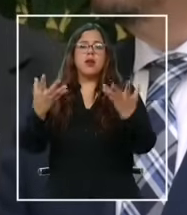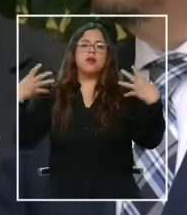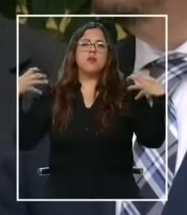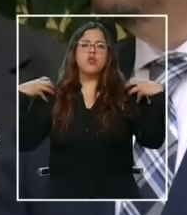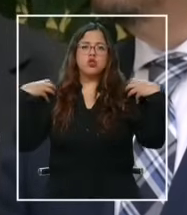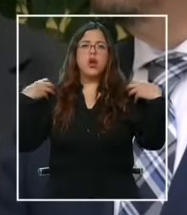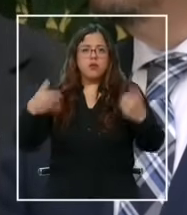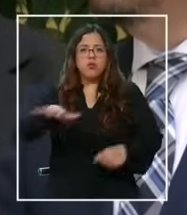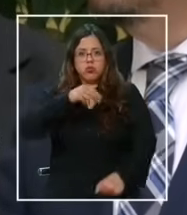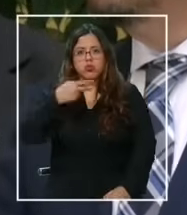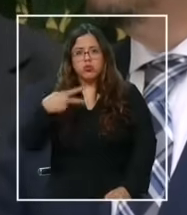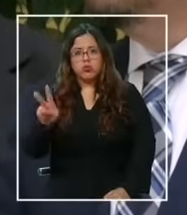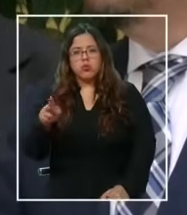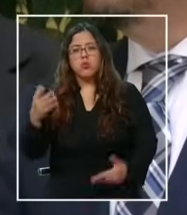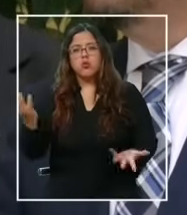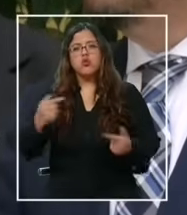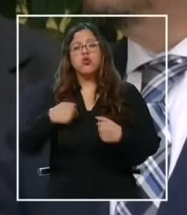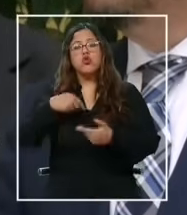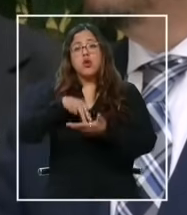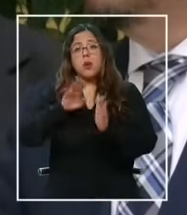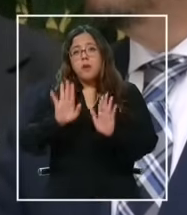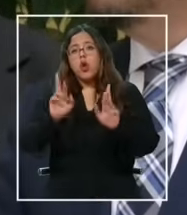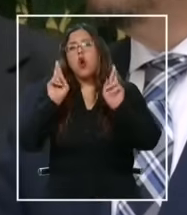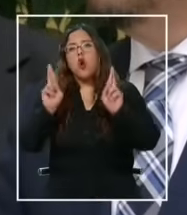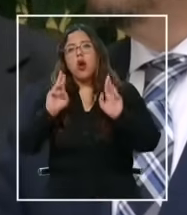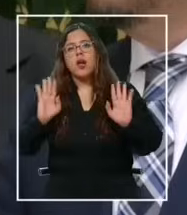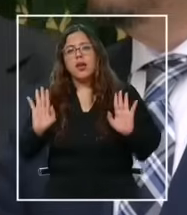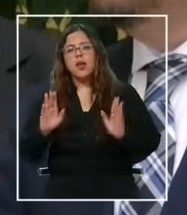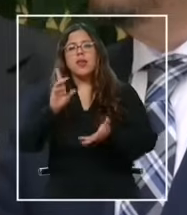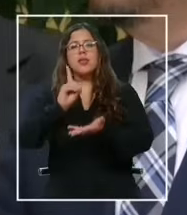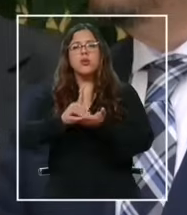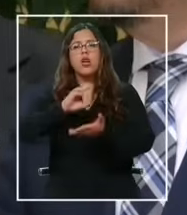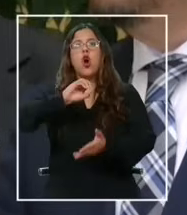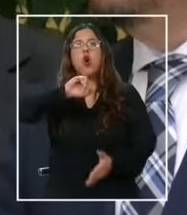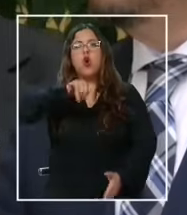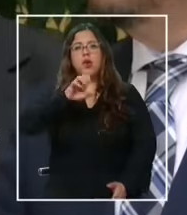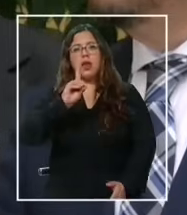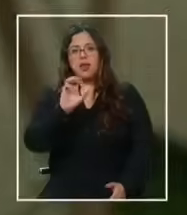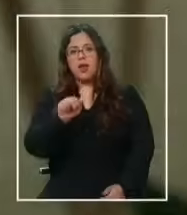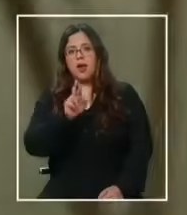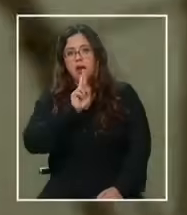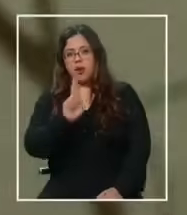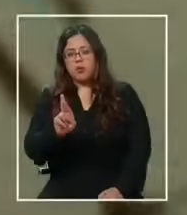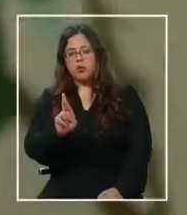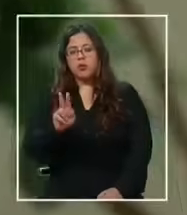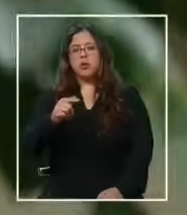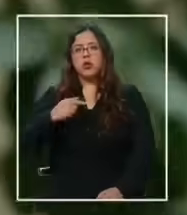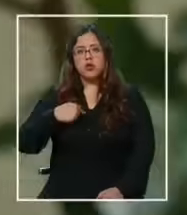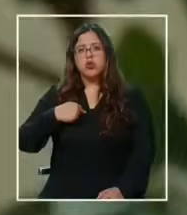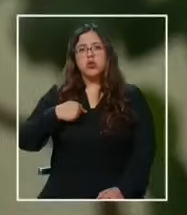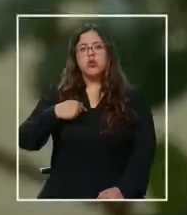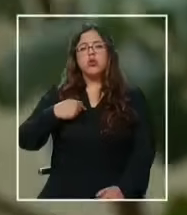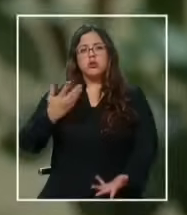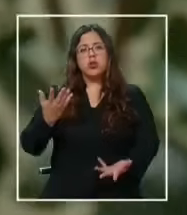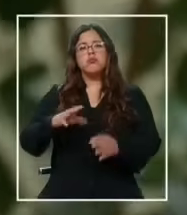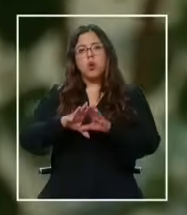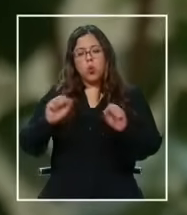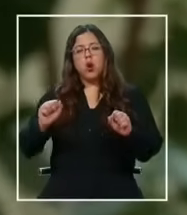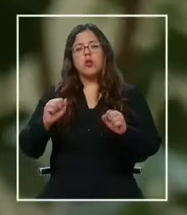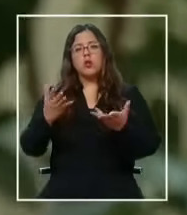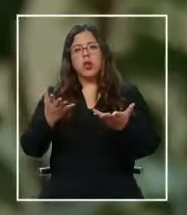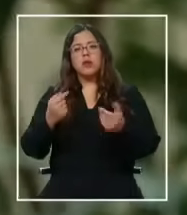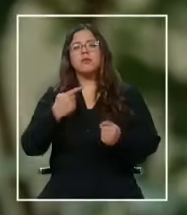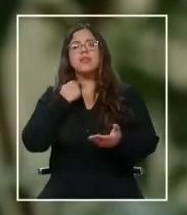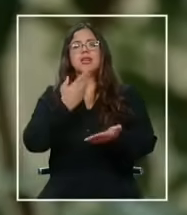actos público Así que yo espero que eh el diputado geda responda a eso celebro la decisión del Consejo de defensa del estado de